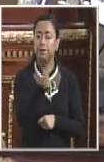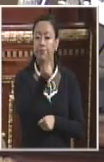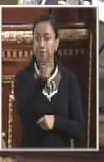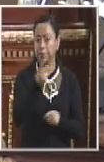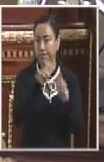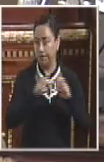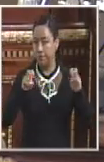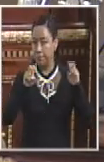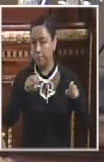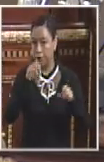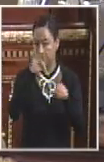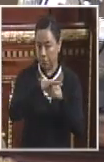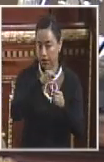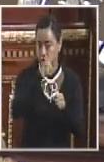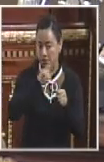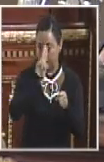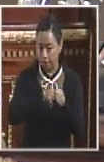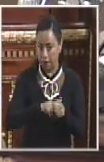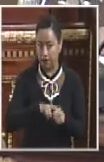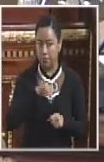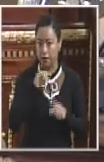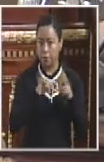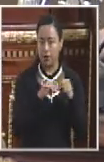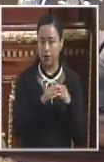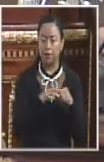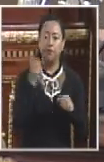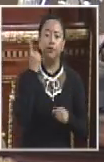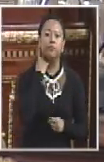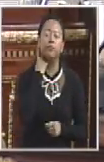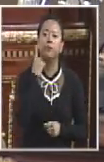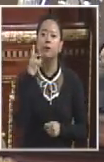si es de aprobarse. Diputado Triana.